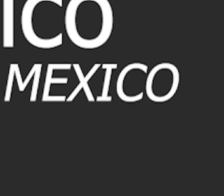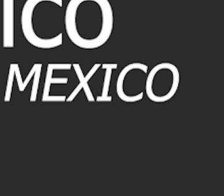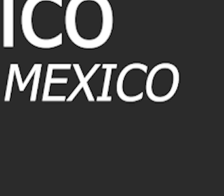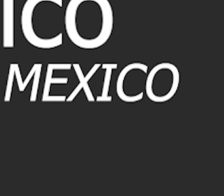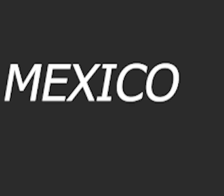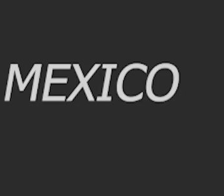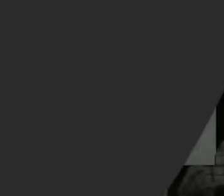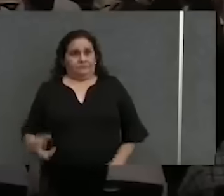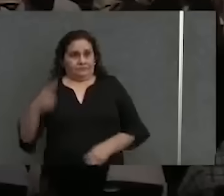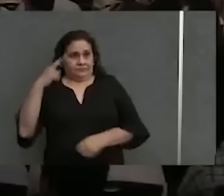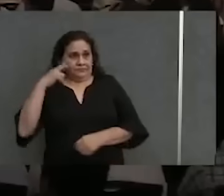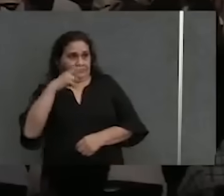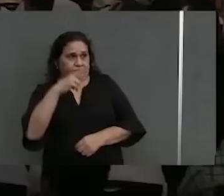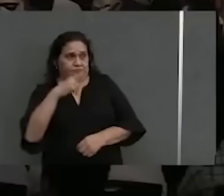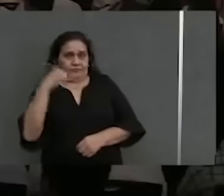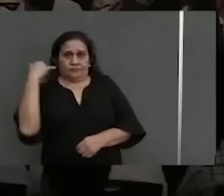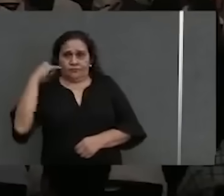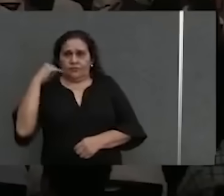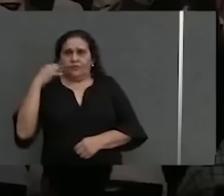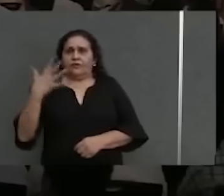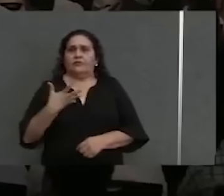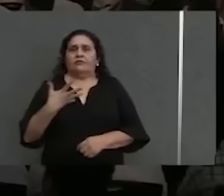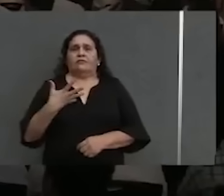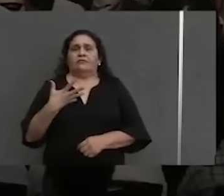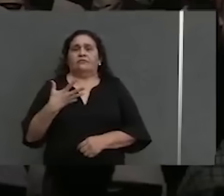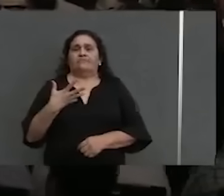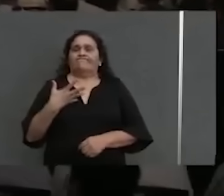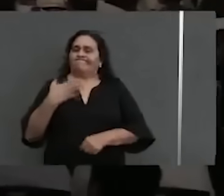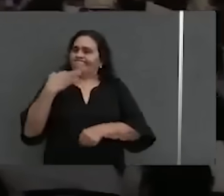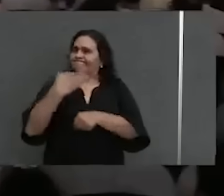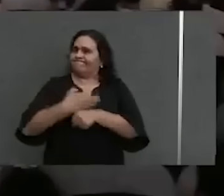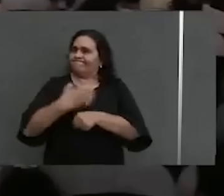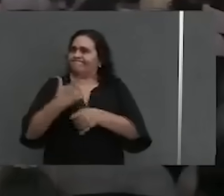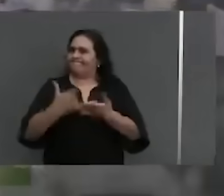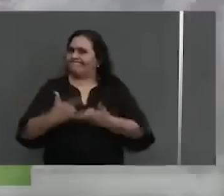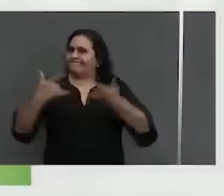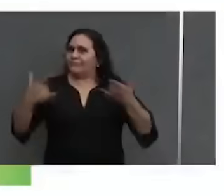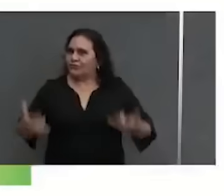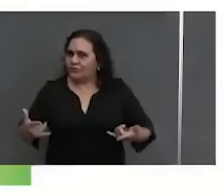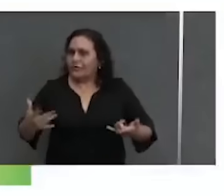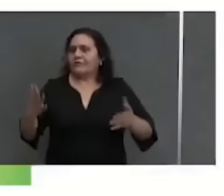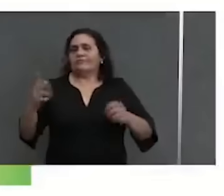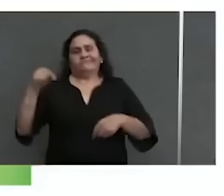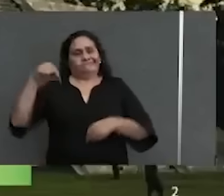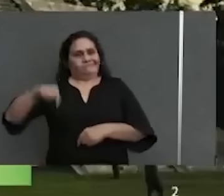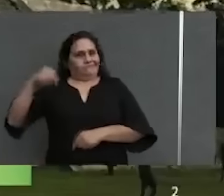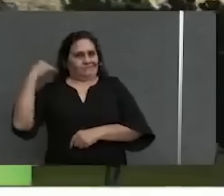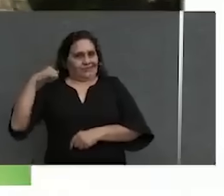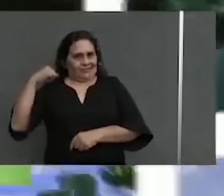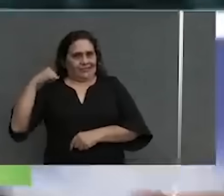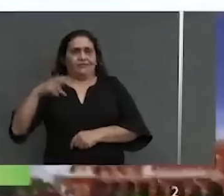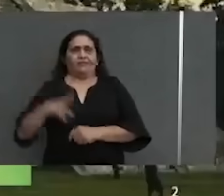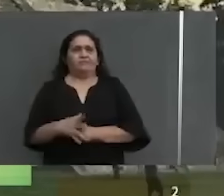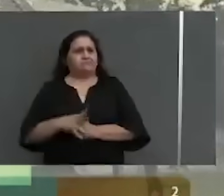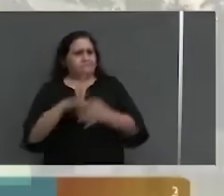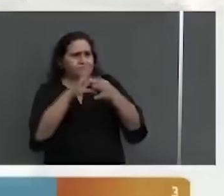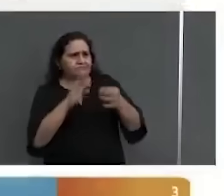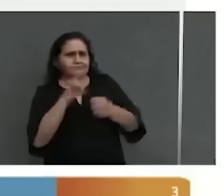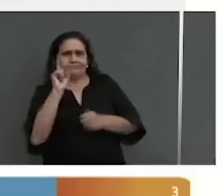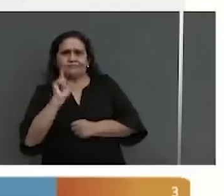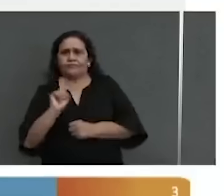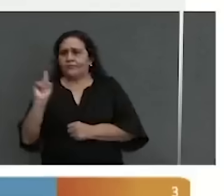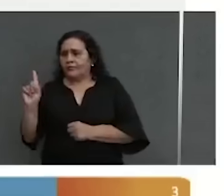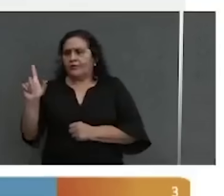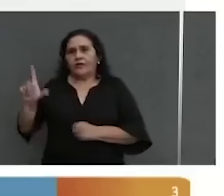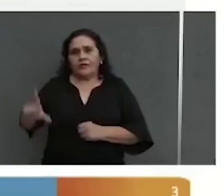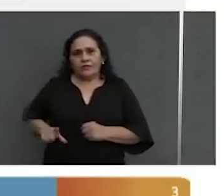Y la verdad es que Yucatán está viviendo un momento histórico y esto se los he estado platicando desde hace rato, pero no es algo que digamos nosotros, sino es algo que dicen